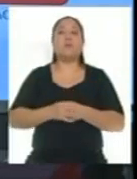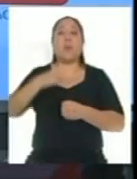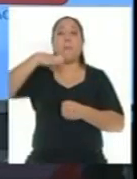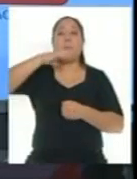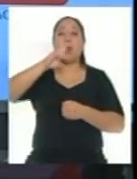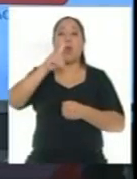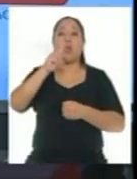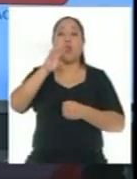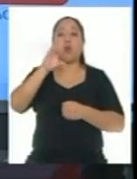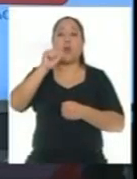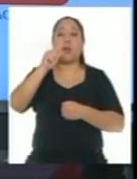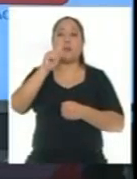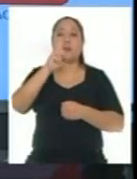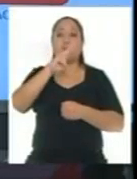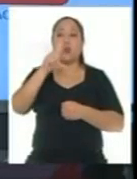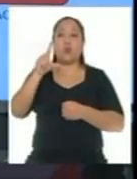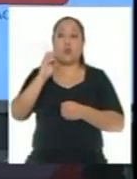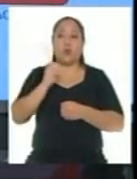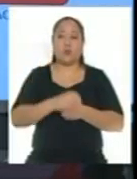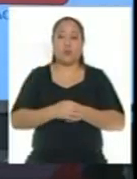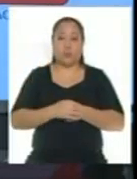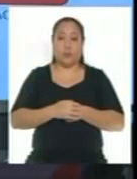Pedro Castillo,